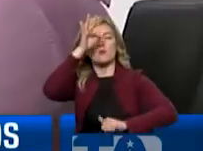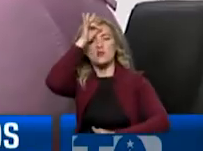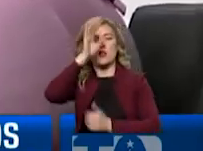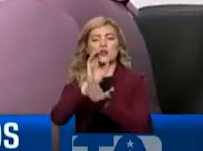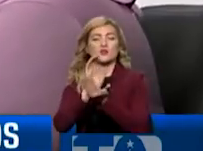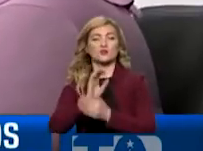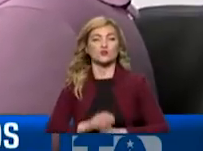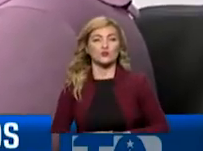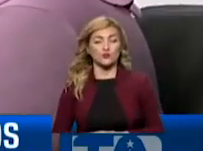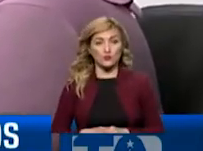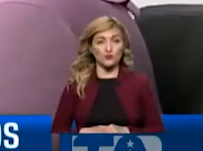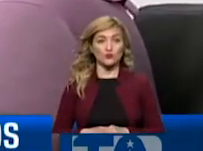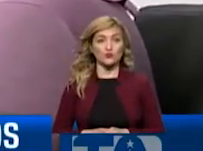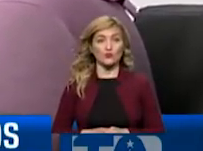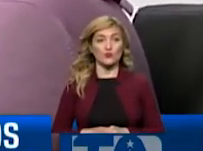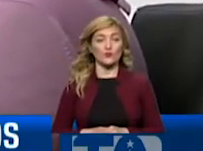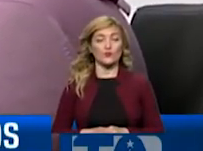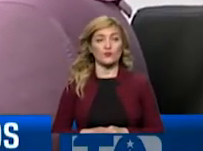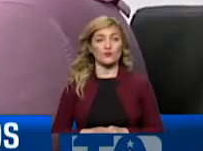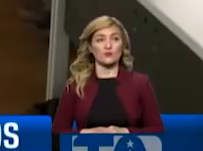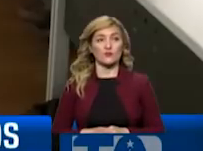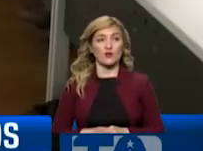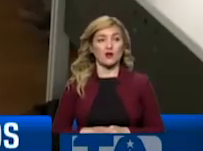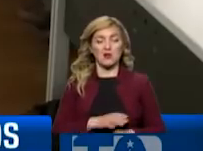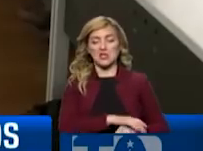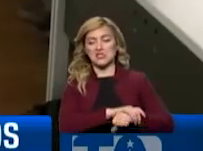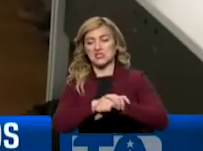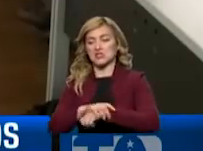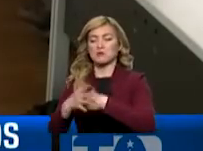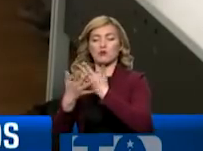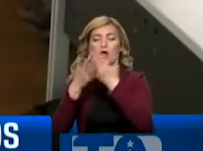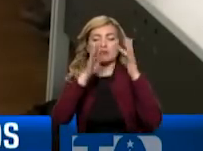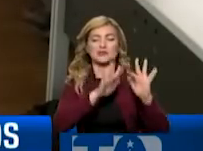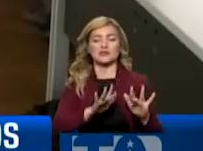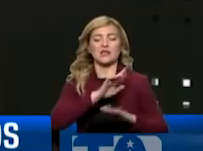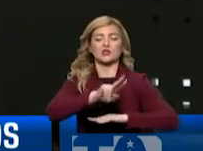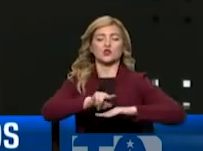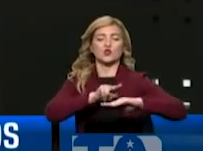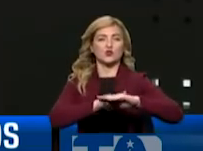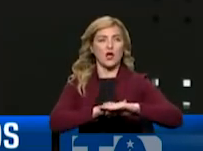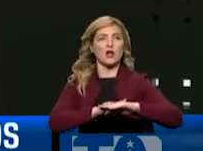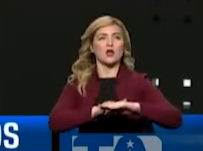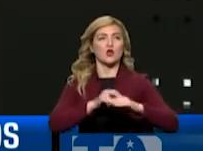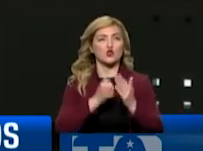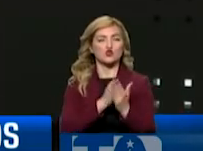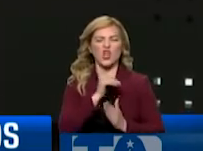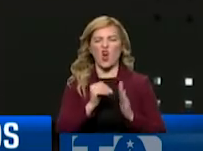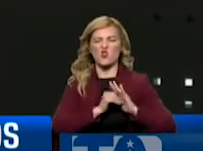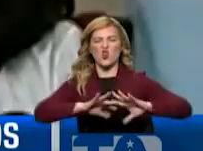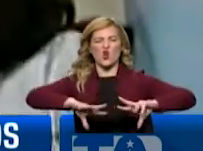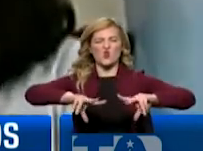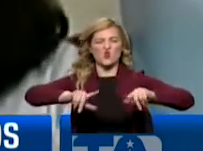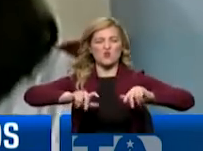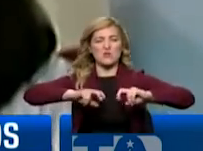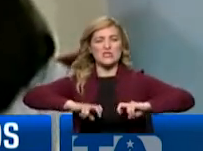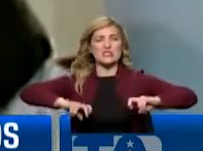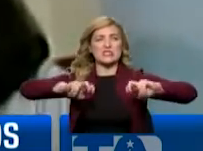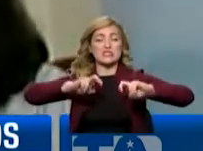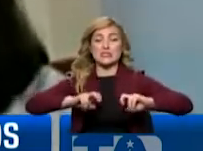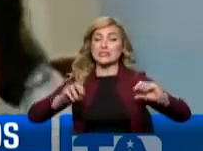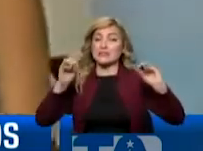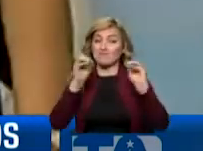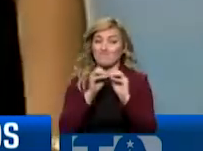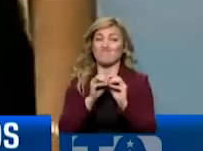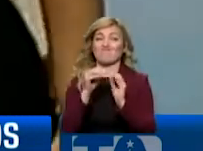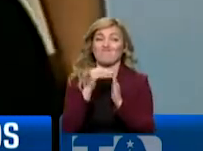Social. Tan solo un día después de regresar a prisión, la Secretaría Nacional Anticorrupción anuncia más investigaciones que podrían sumarse